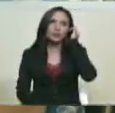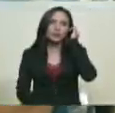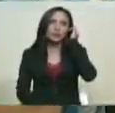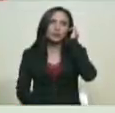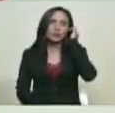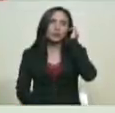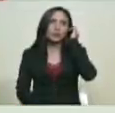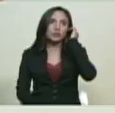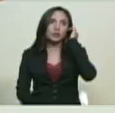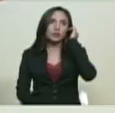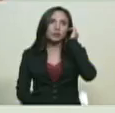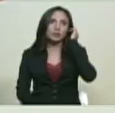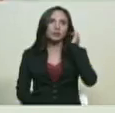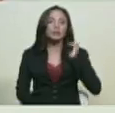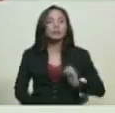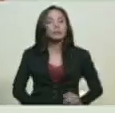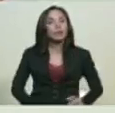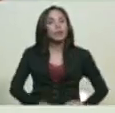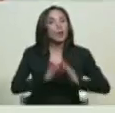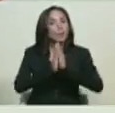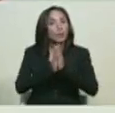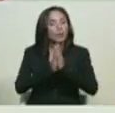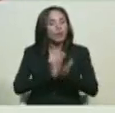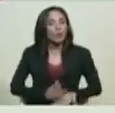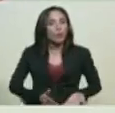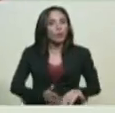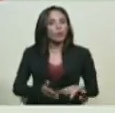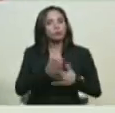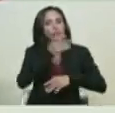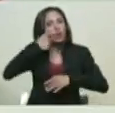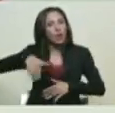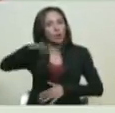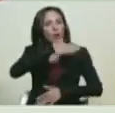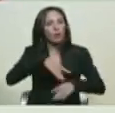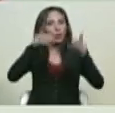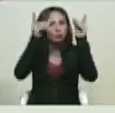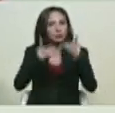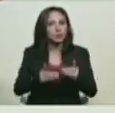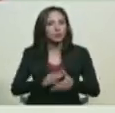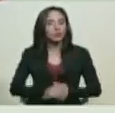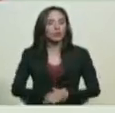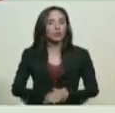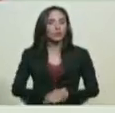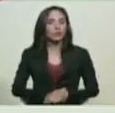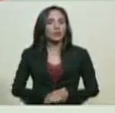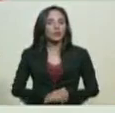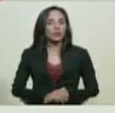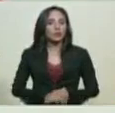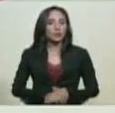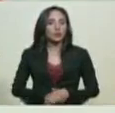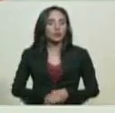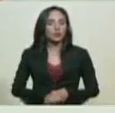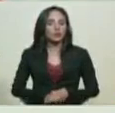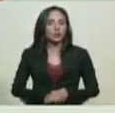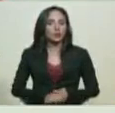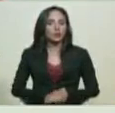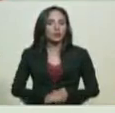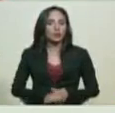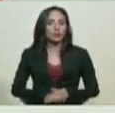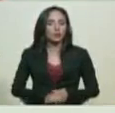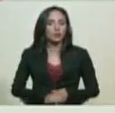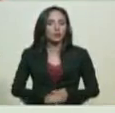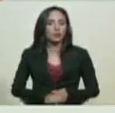Y como lo dijimos, que tenemos tanta confianza en este pueblo, lo decidió en paz y en